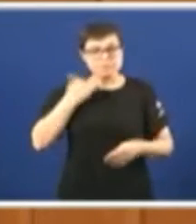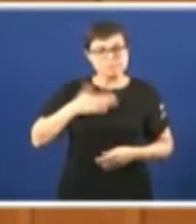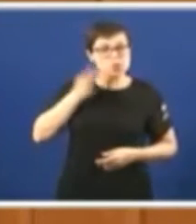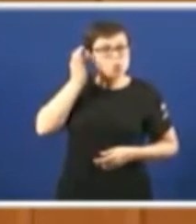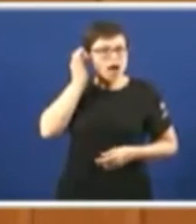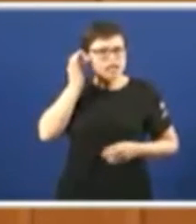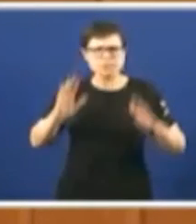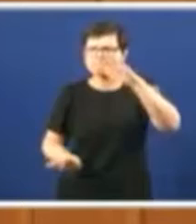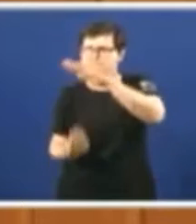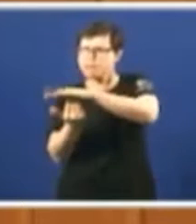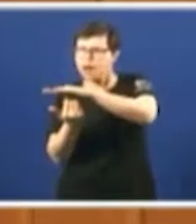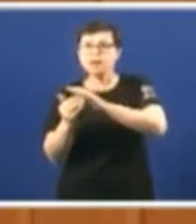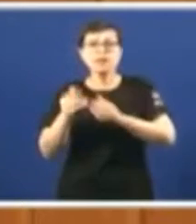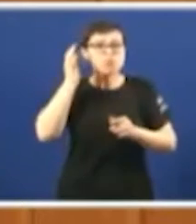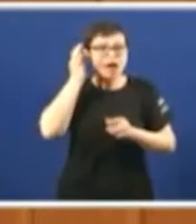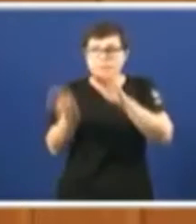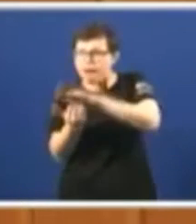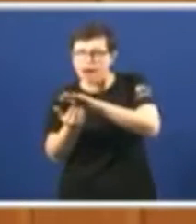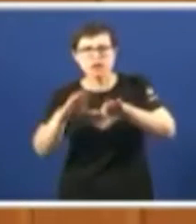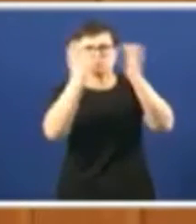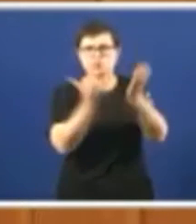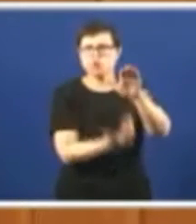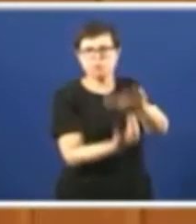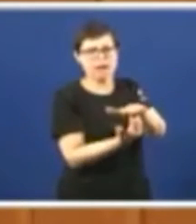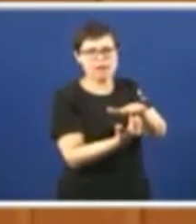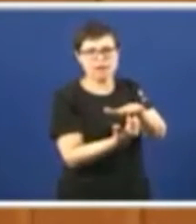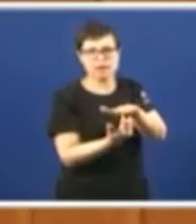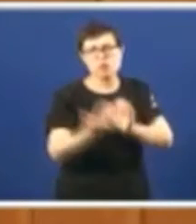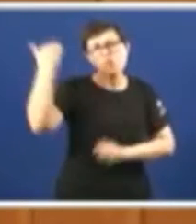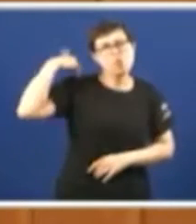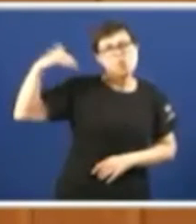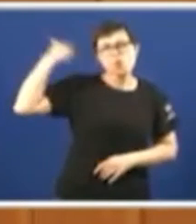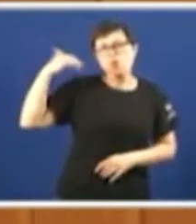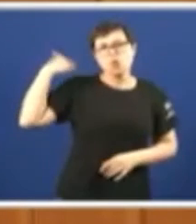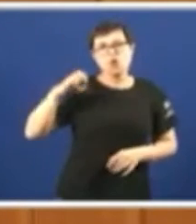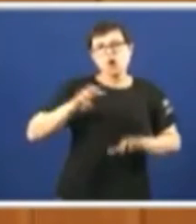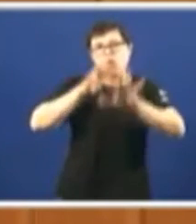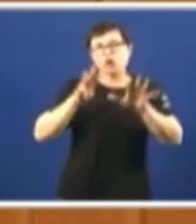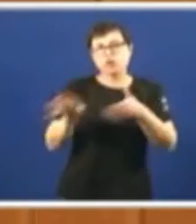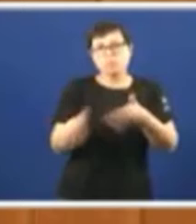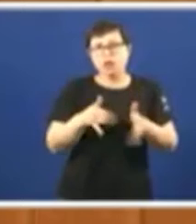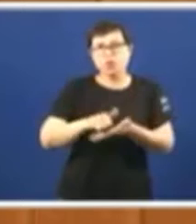porque se paramos nós, para todo. 110 anos despois daquel primeiro 8 de marzo en Nova York,